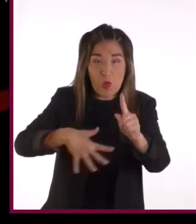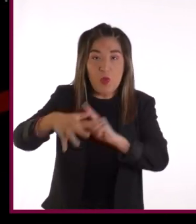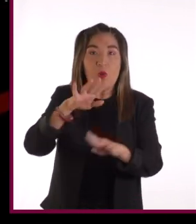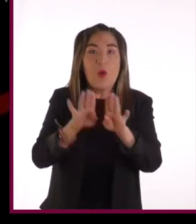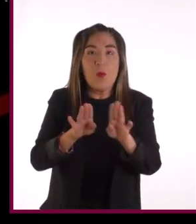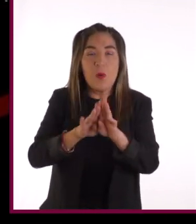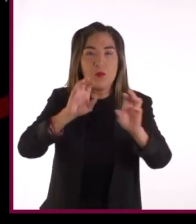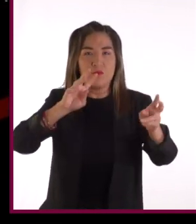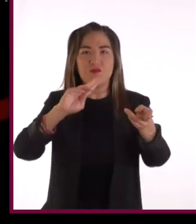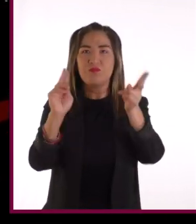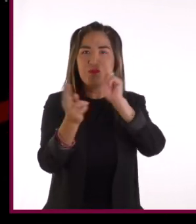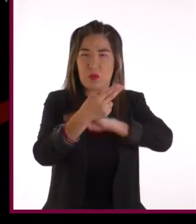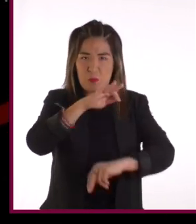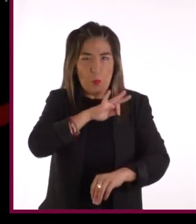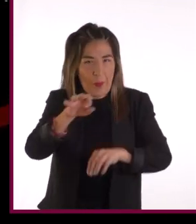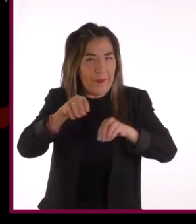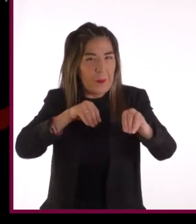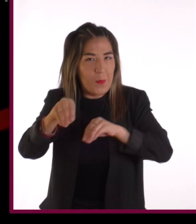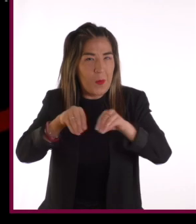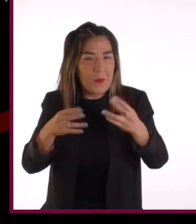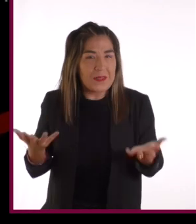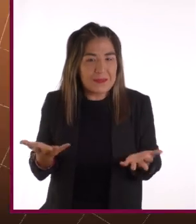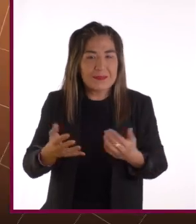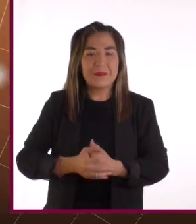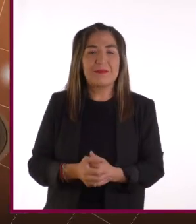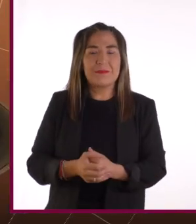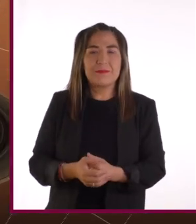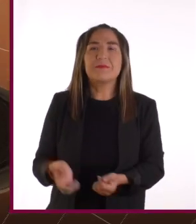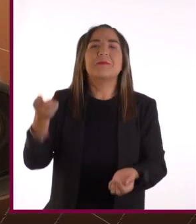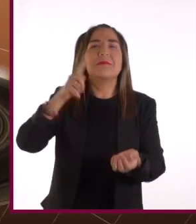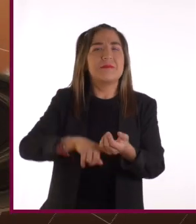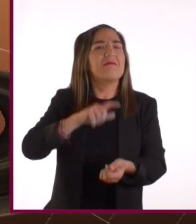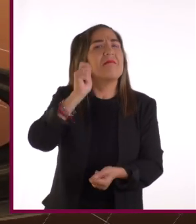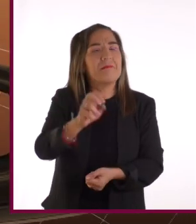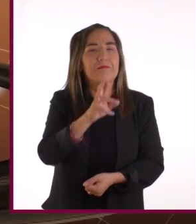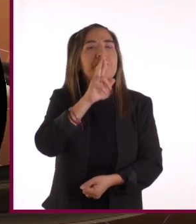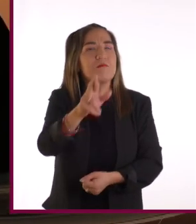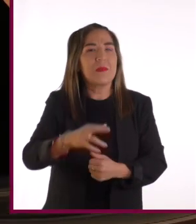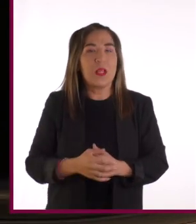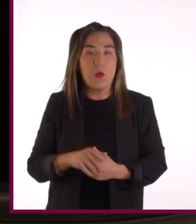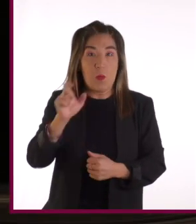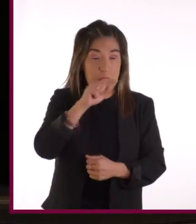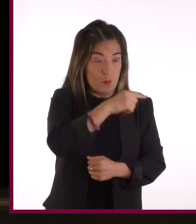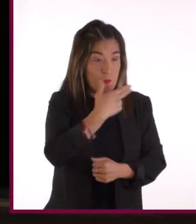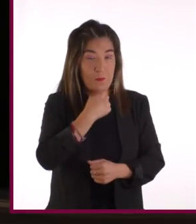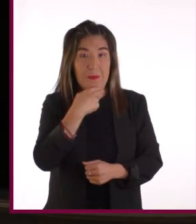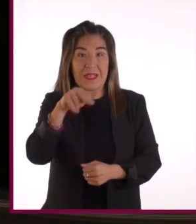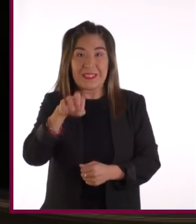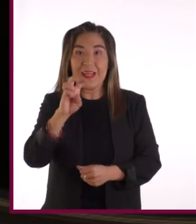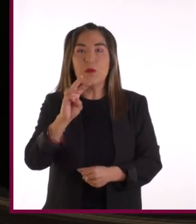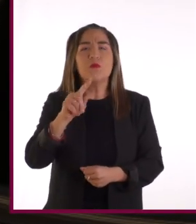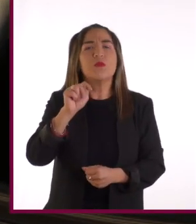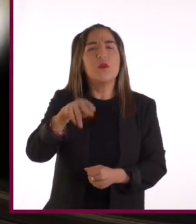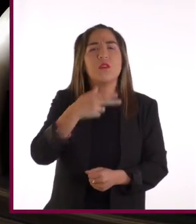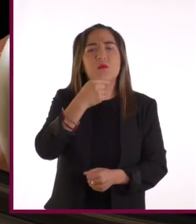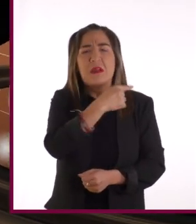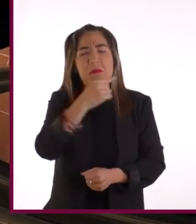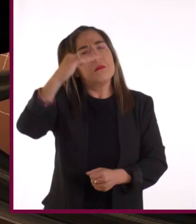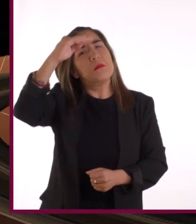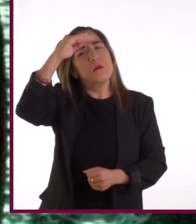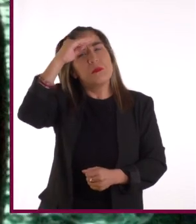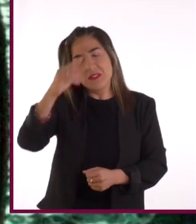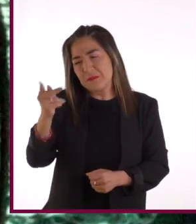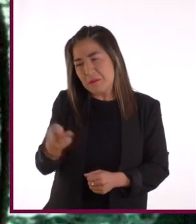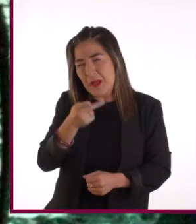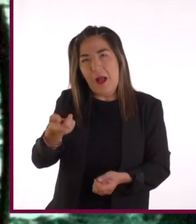que todos los cuerpos en el universo se muevan. Algo importante a mencionar es que, para cuando Newton se planteó esta